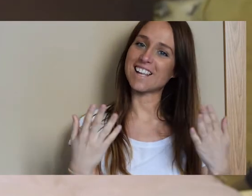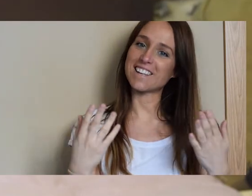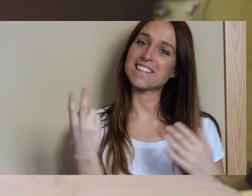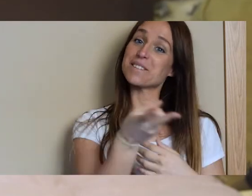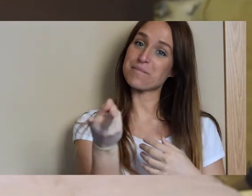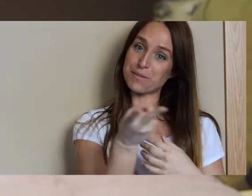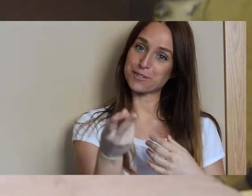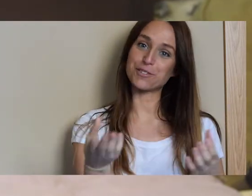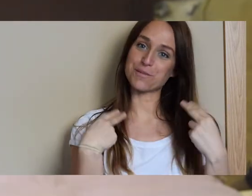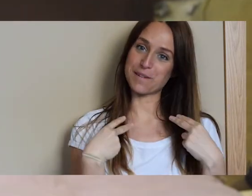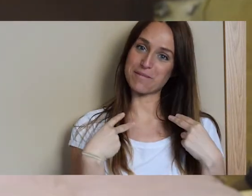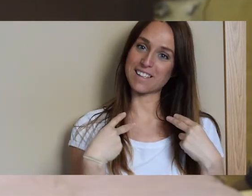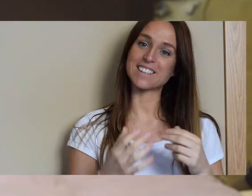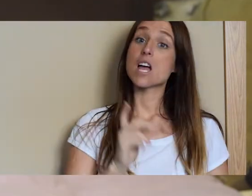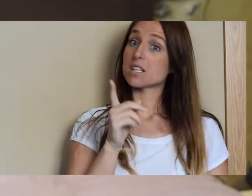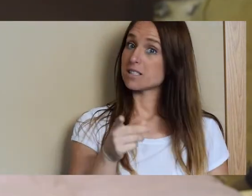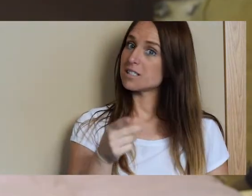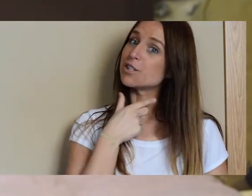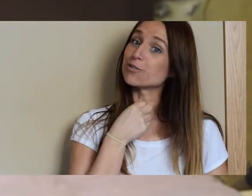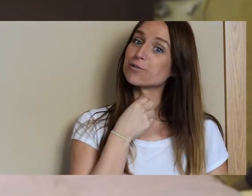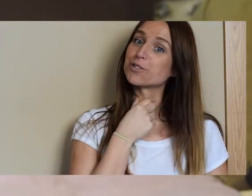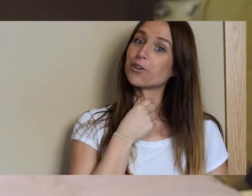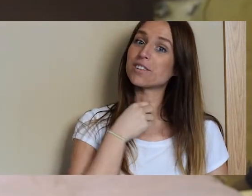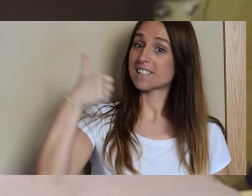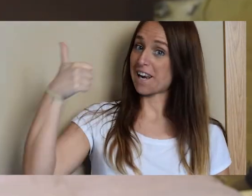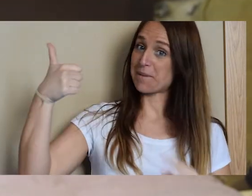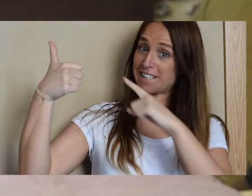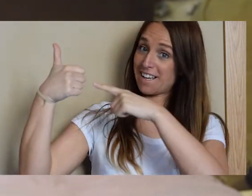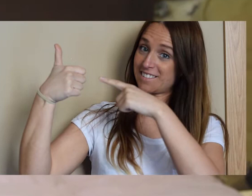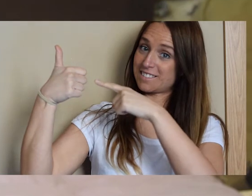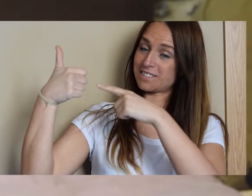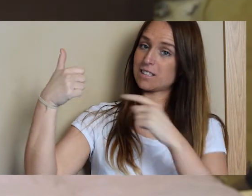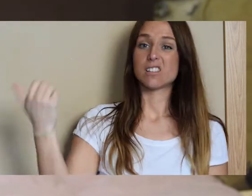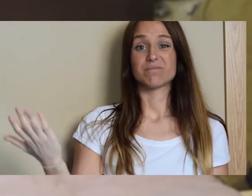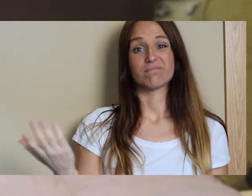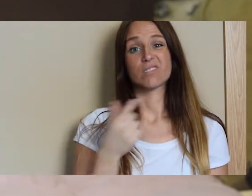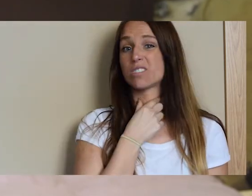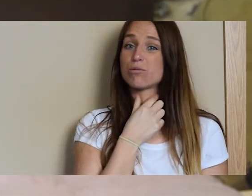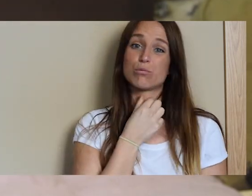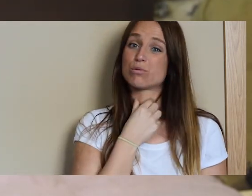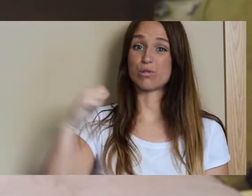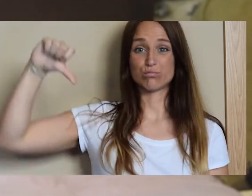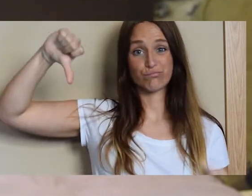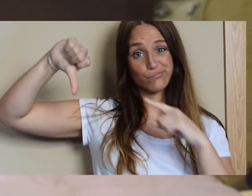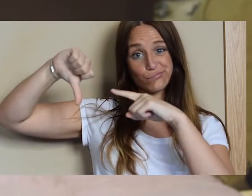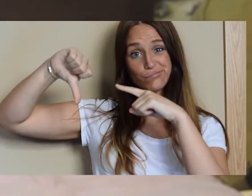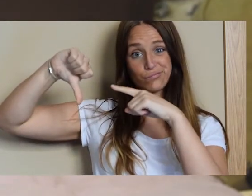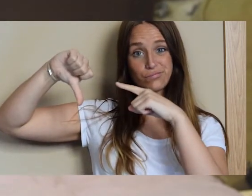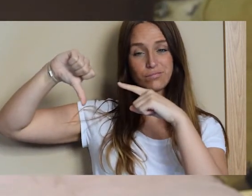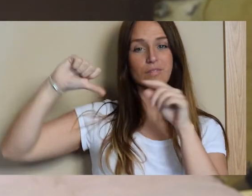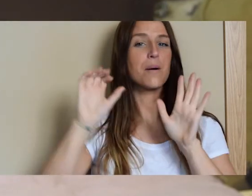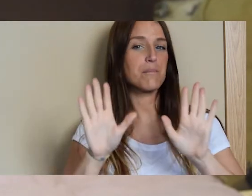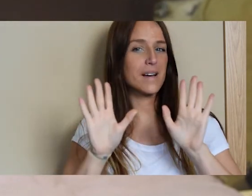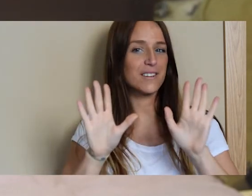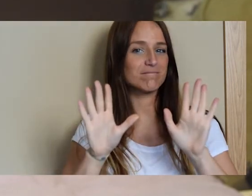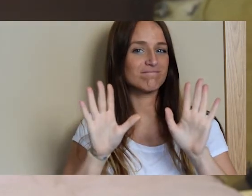Así que nada. Muchas gracias por estar ahí. Suscribiros. Si os ha gustado darle a la manita. Si no os ha gustado pues darle a no.